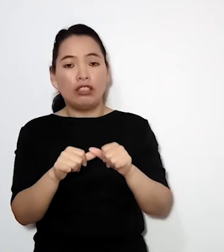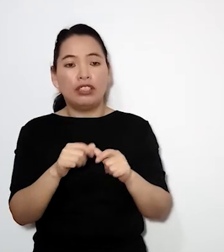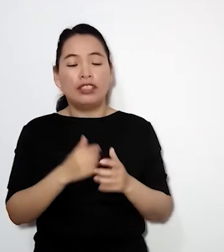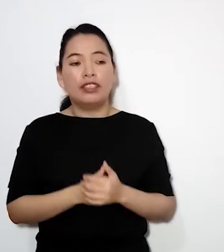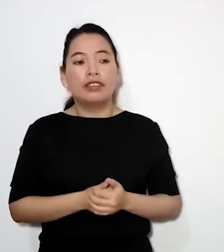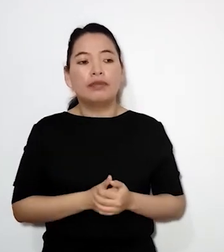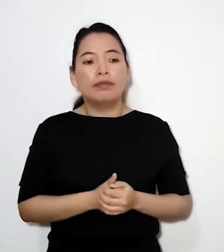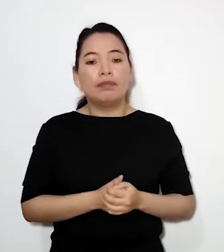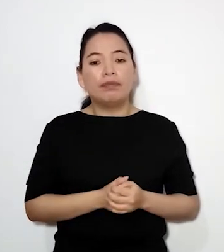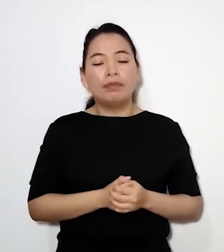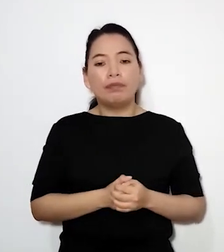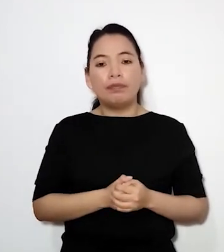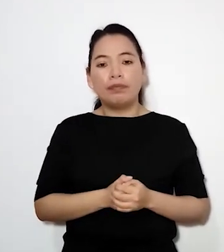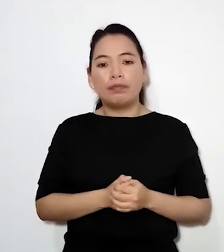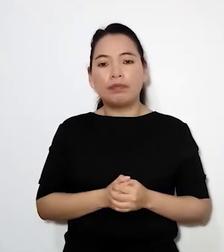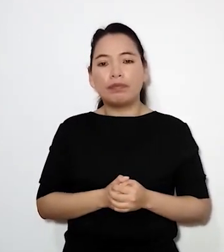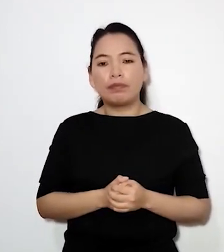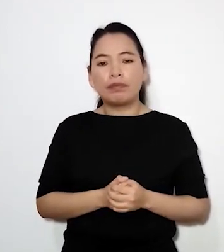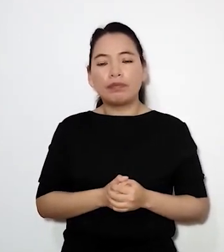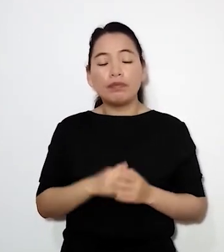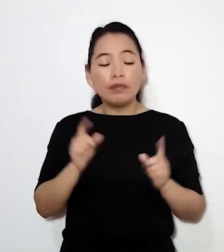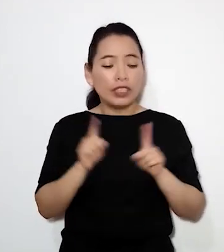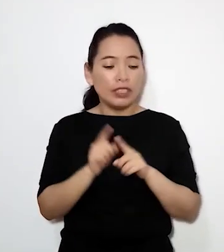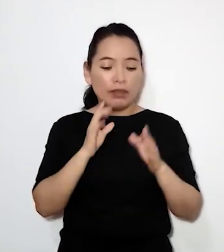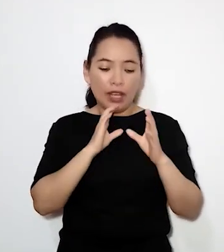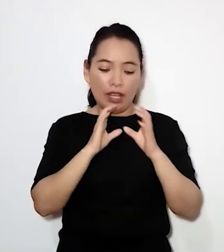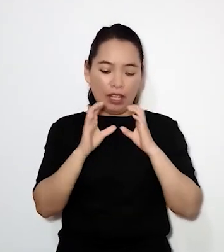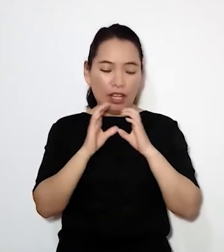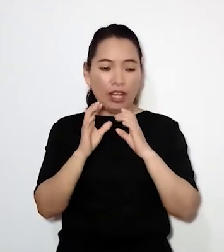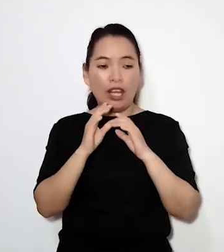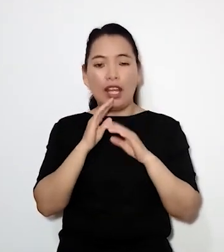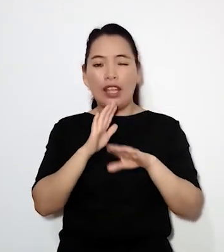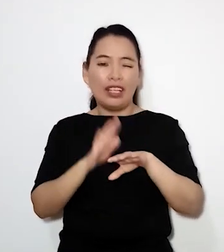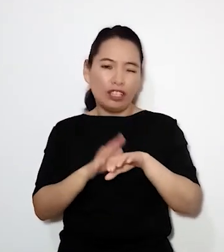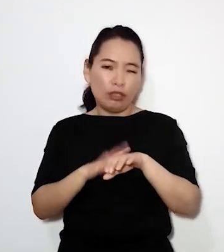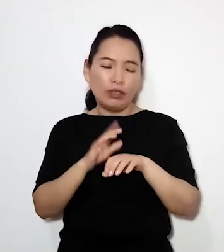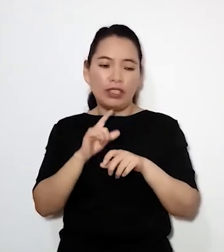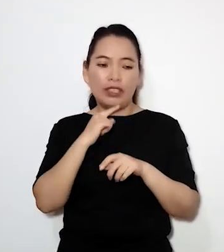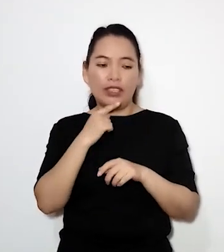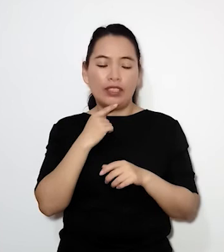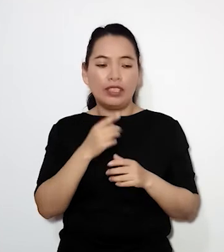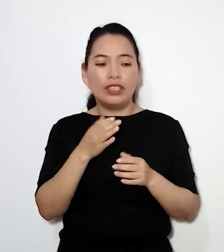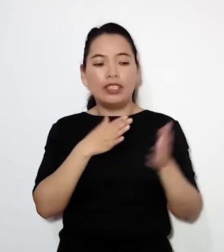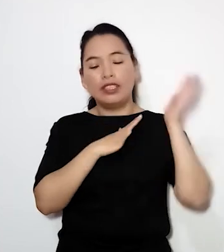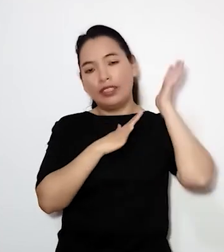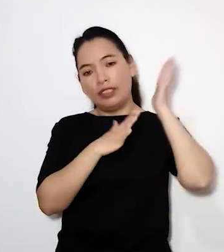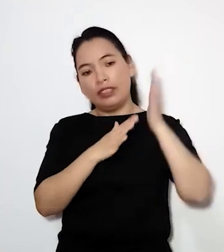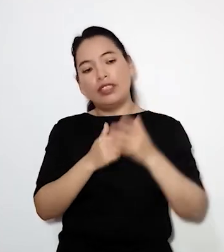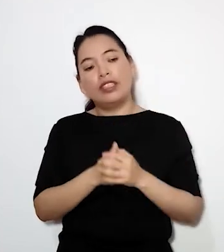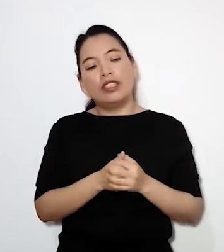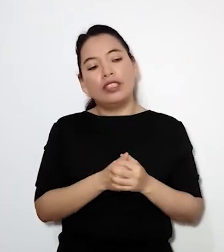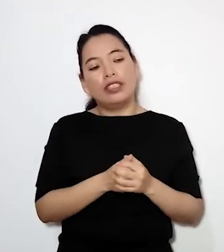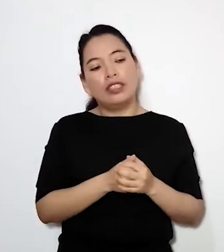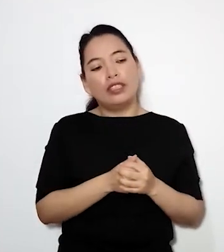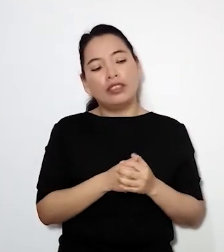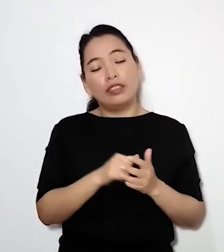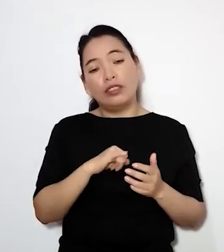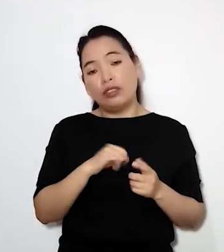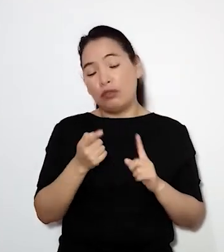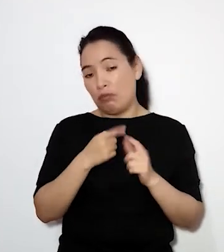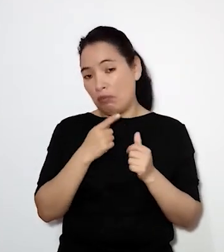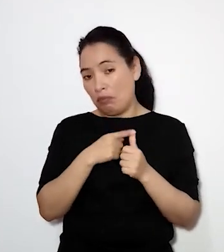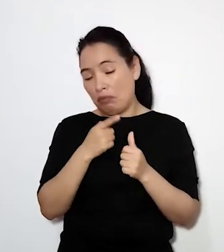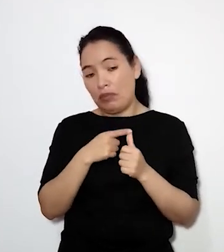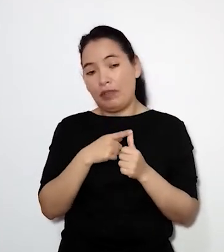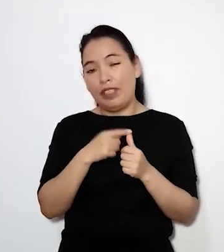a manera de comentarios a tu exposición. Lo primero es que la